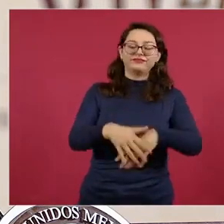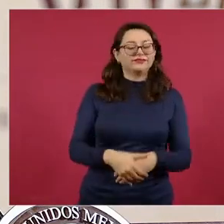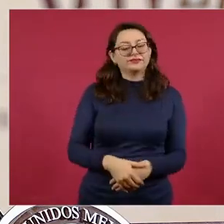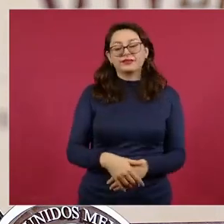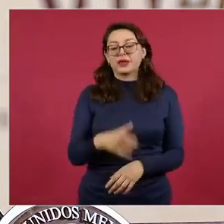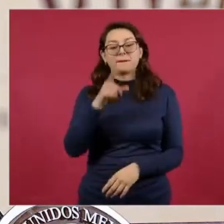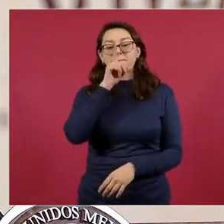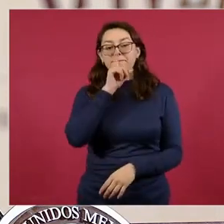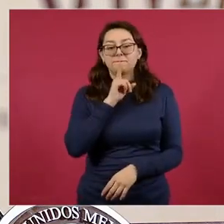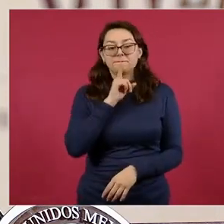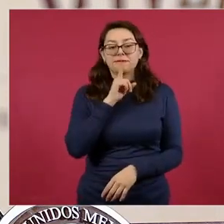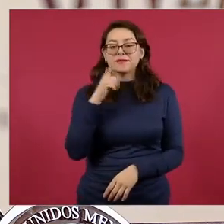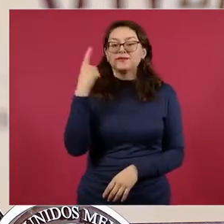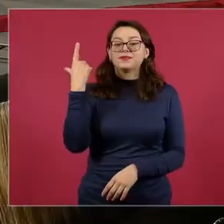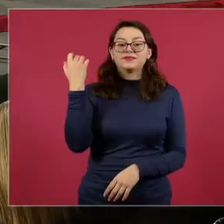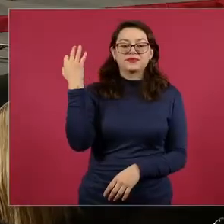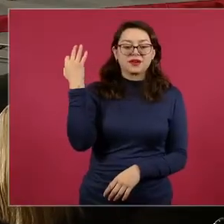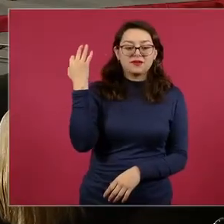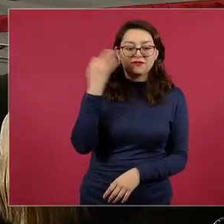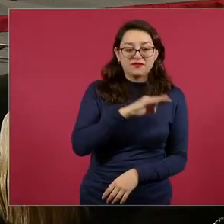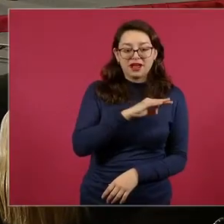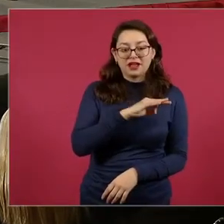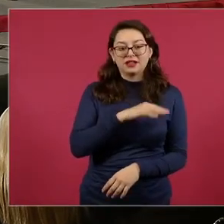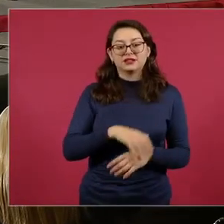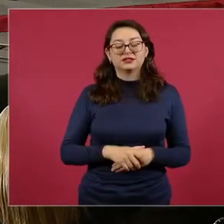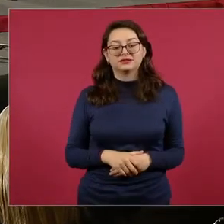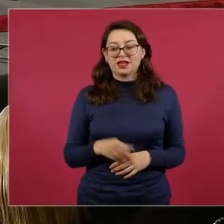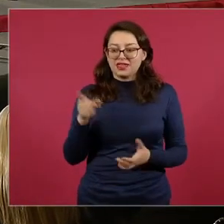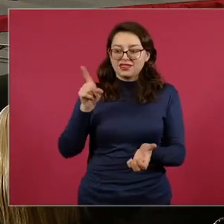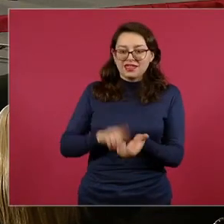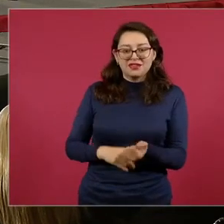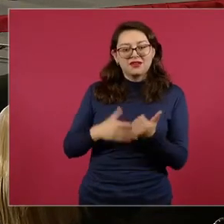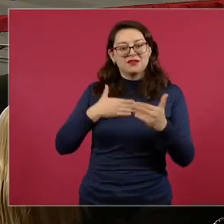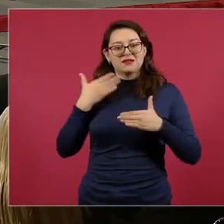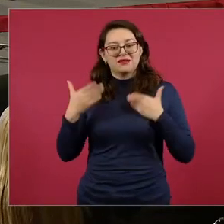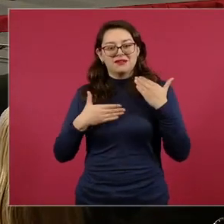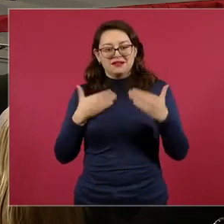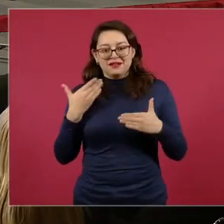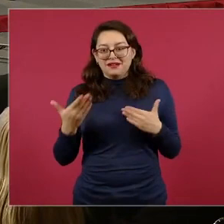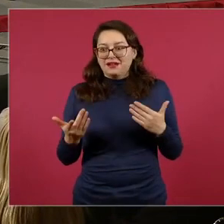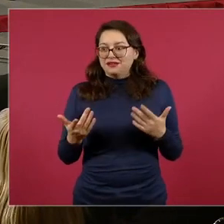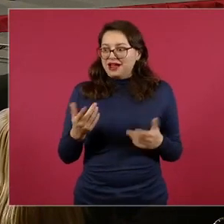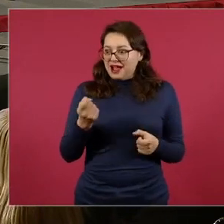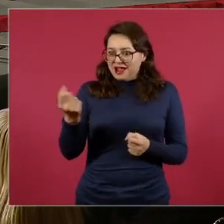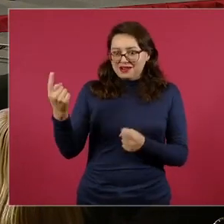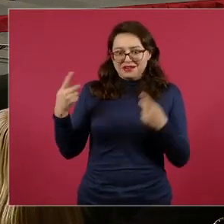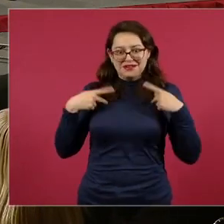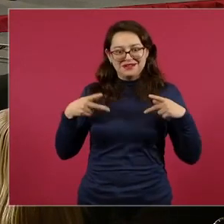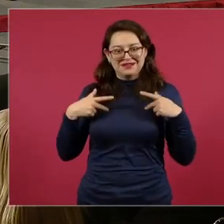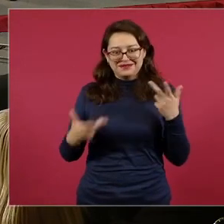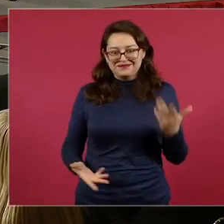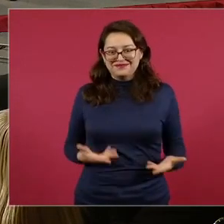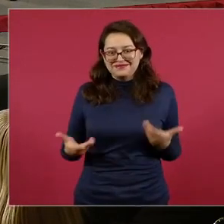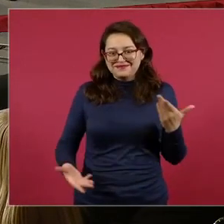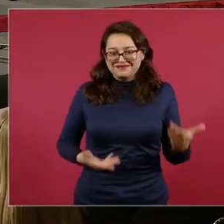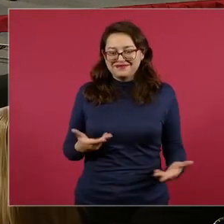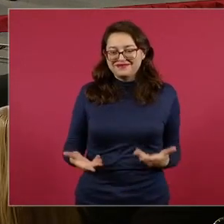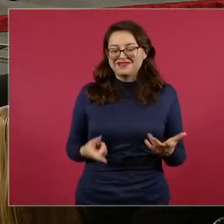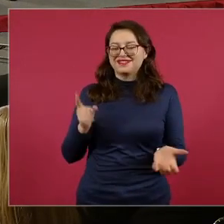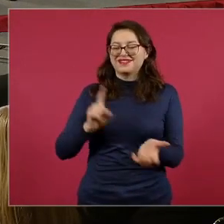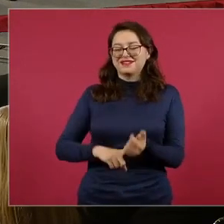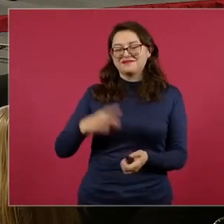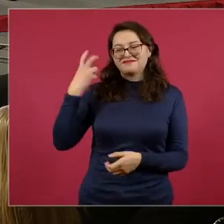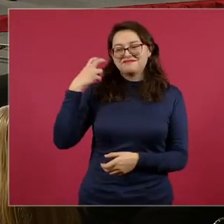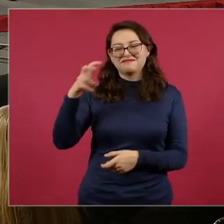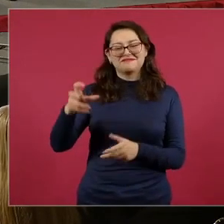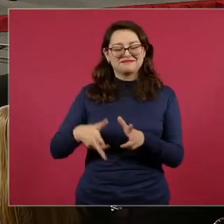Veamos este video en donde hasta se armó el baile, por lo bien que la pasaron algunos de los pasajeros en el primer